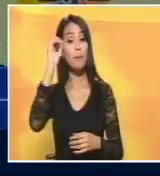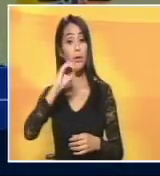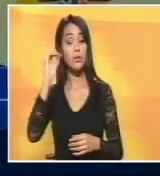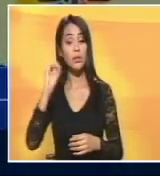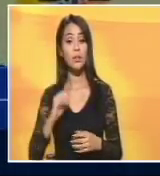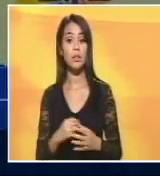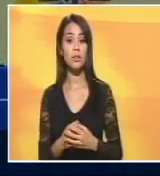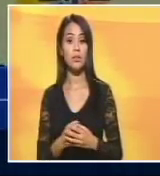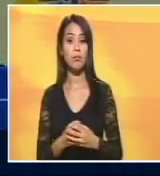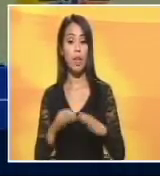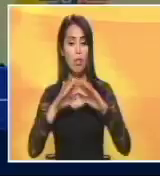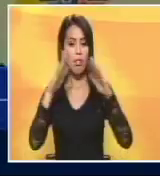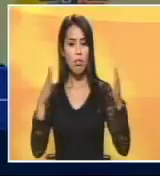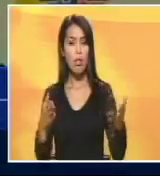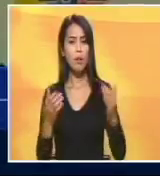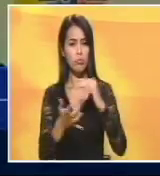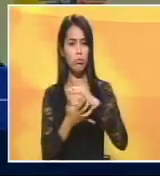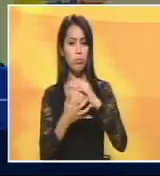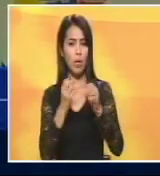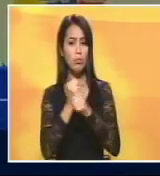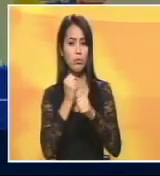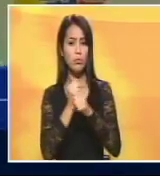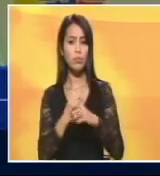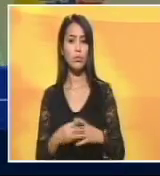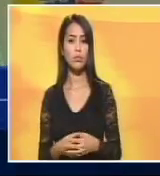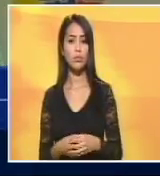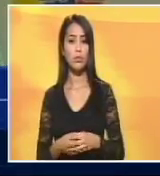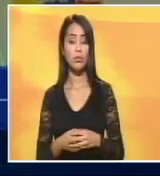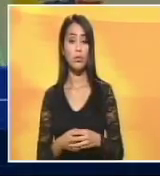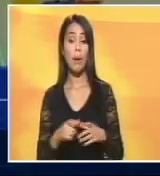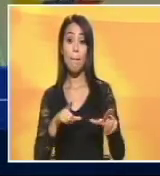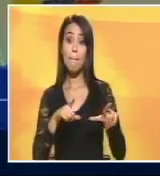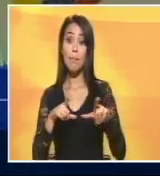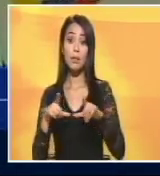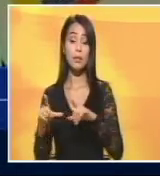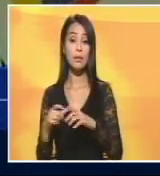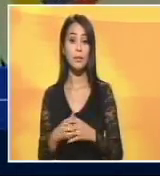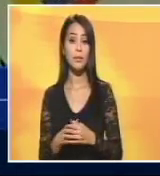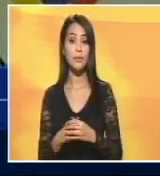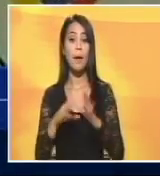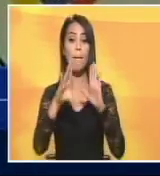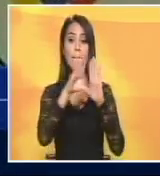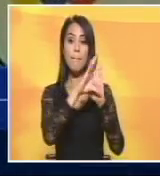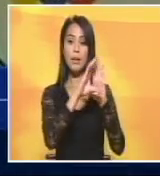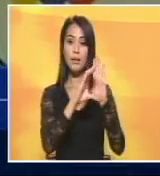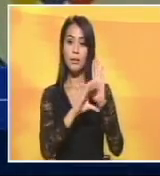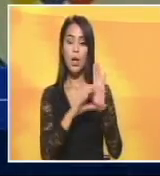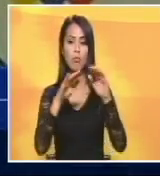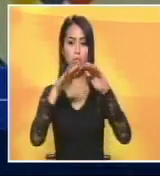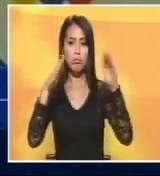de instalación como preparación para la constitución de las